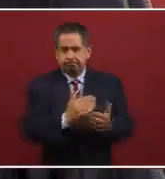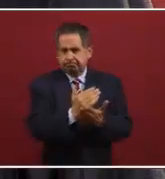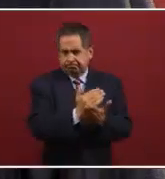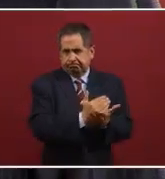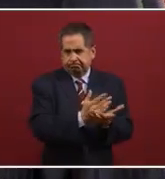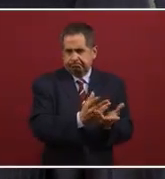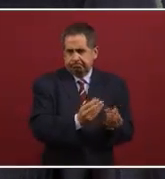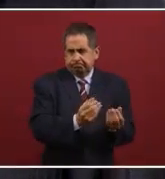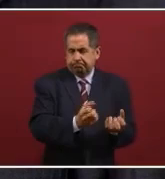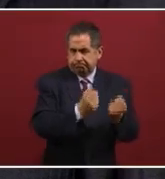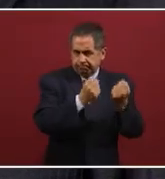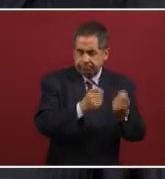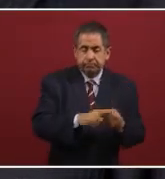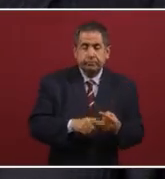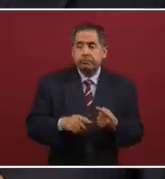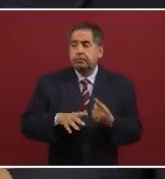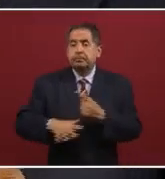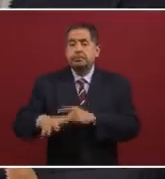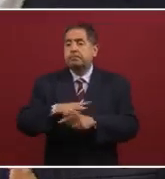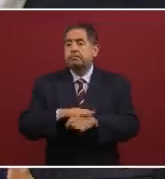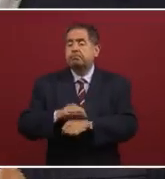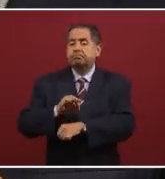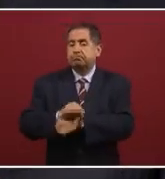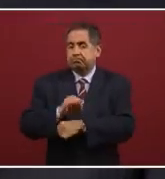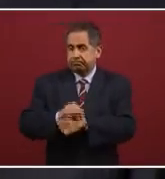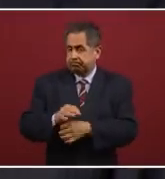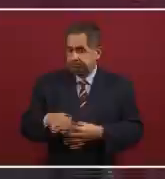defensa del medio ambiente,